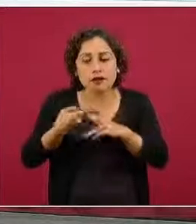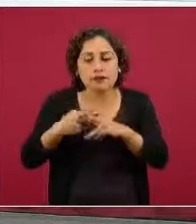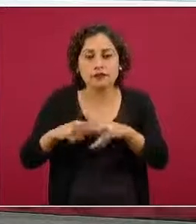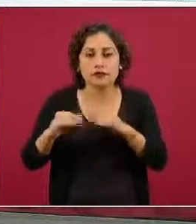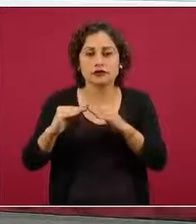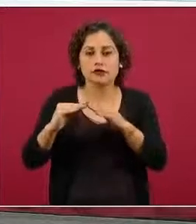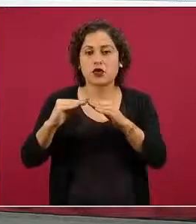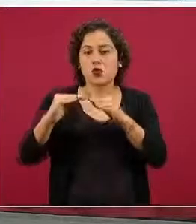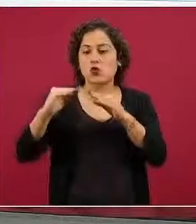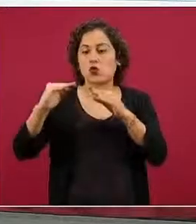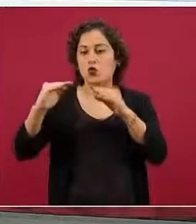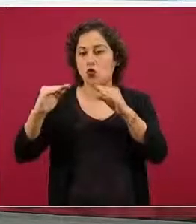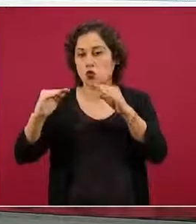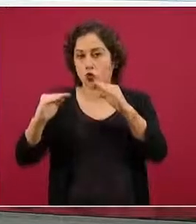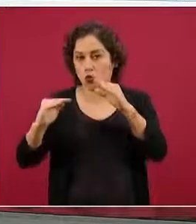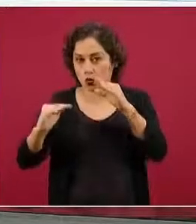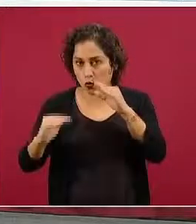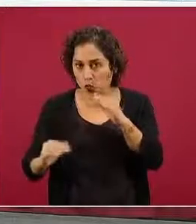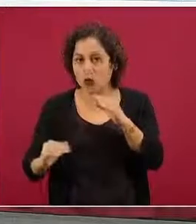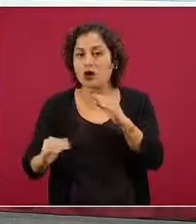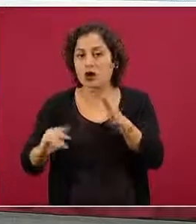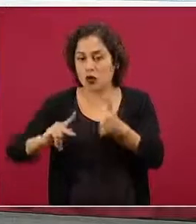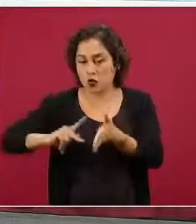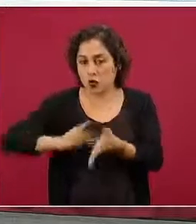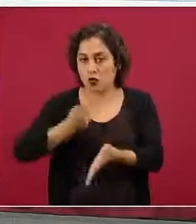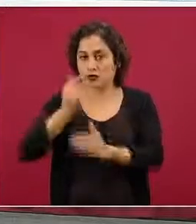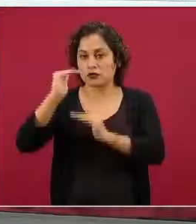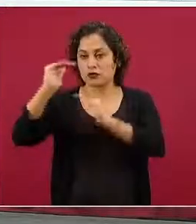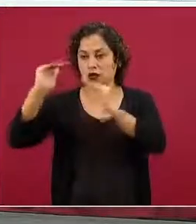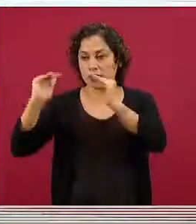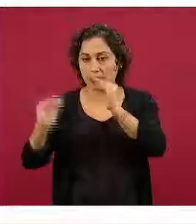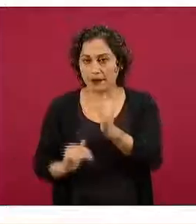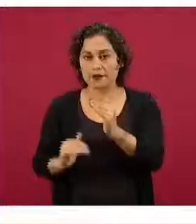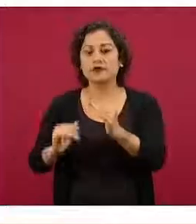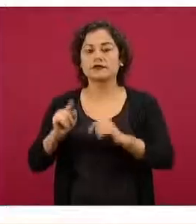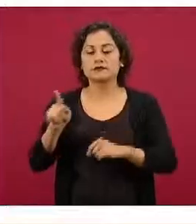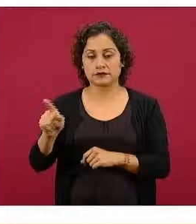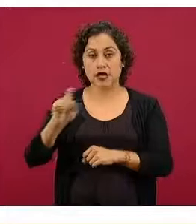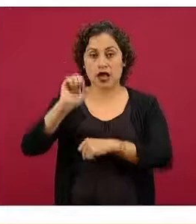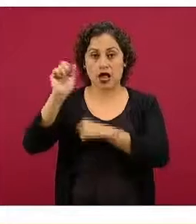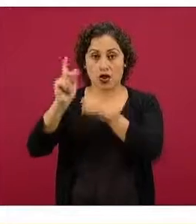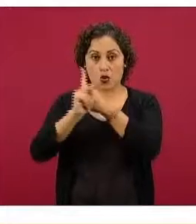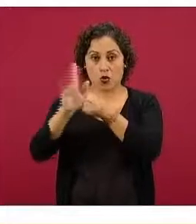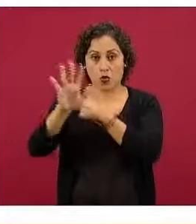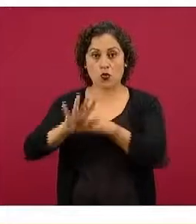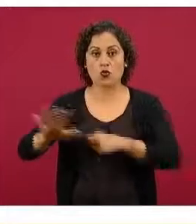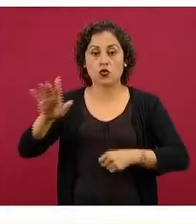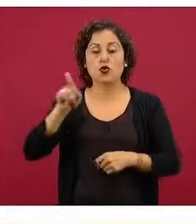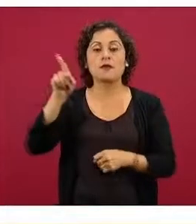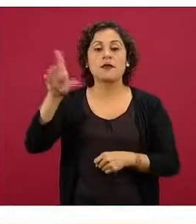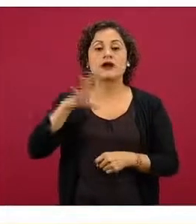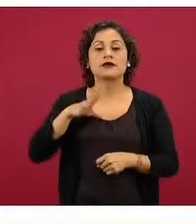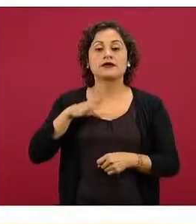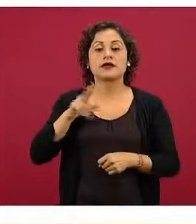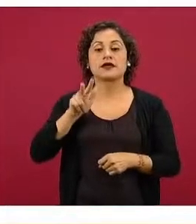un descenso ya de su segunda ola. En Europa hay un total